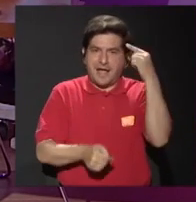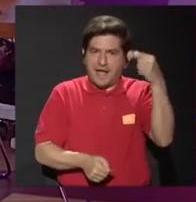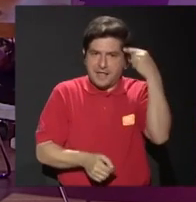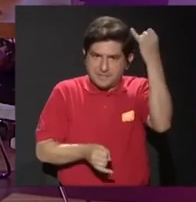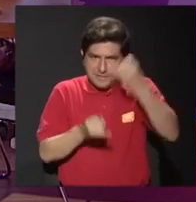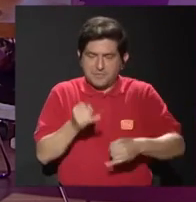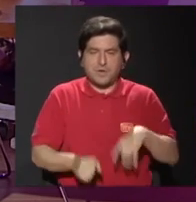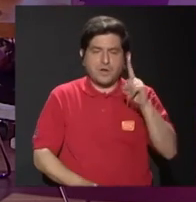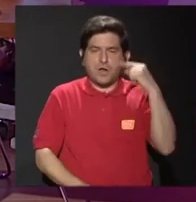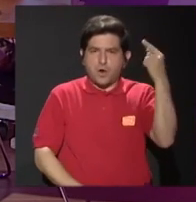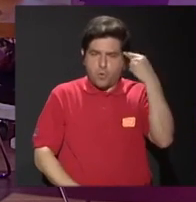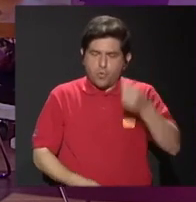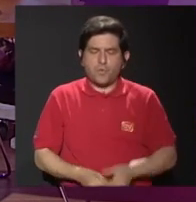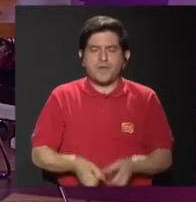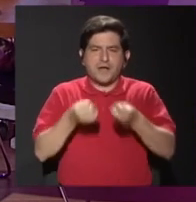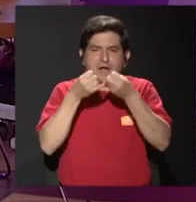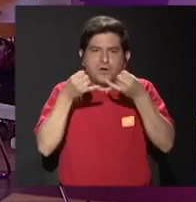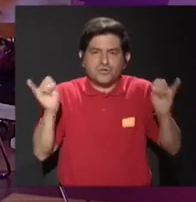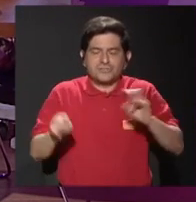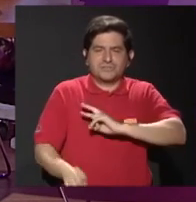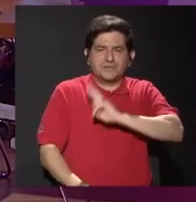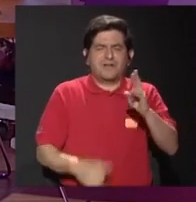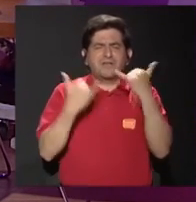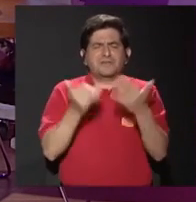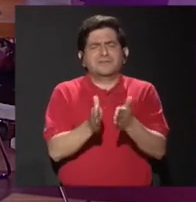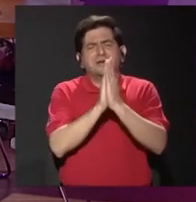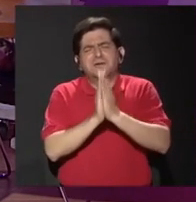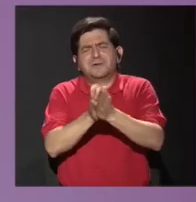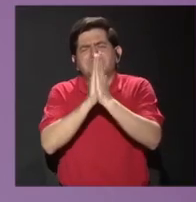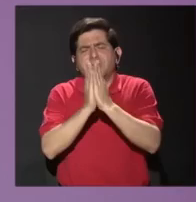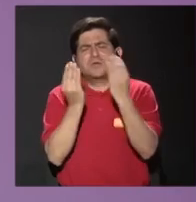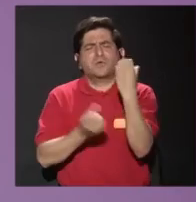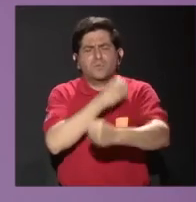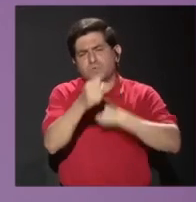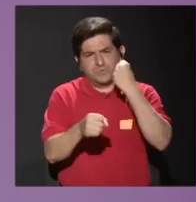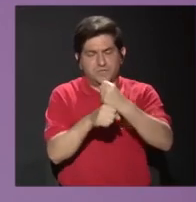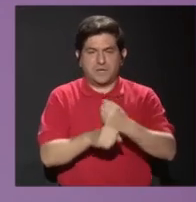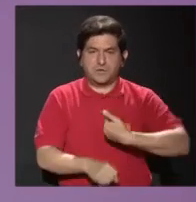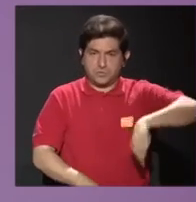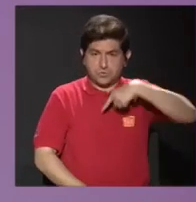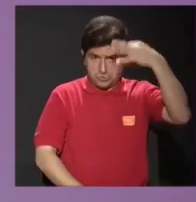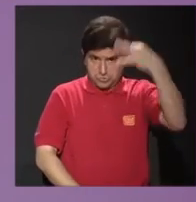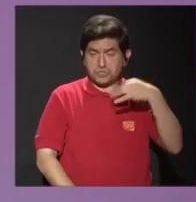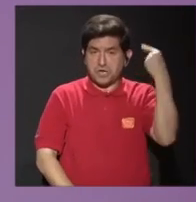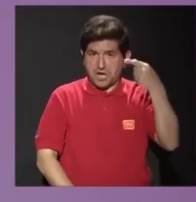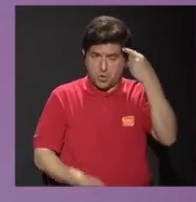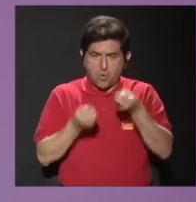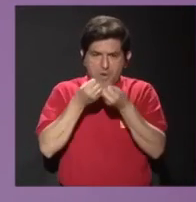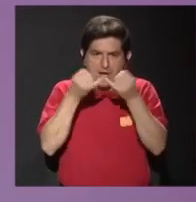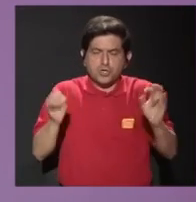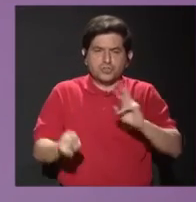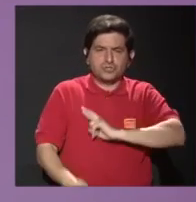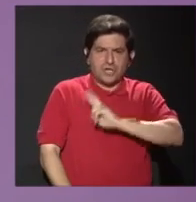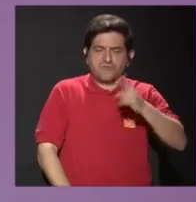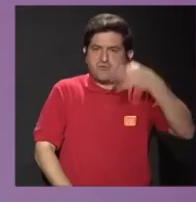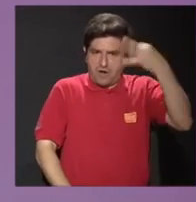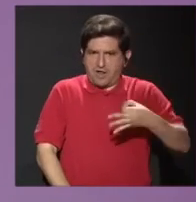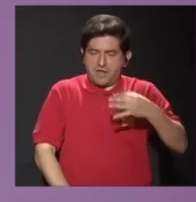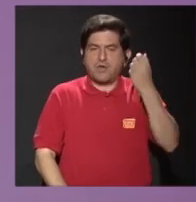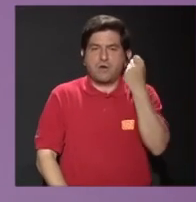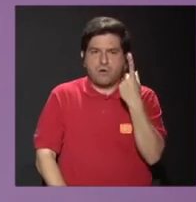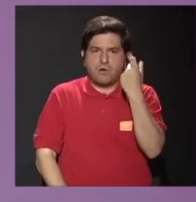a un estado laico que le hemos estado pidiendo desde hace muchísimos años nosotros creemos un estado laico es decir un estado laico hay que